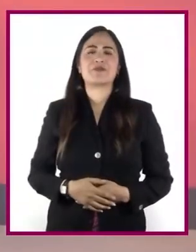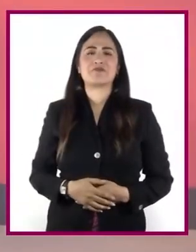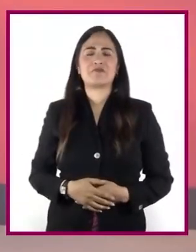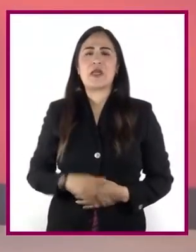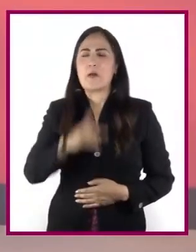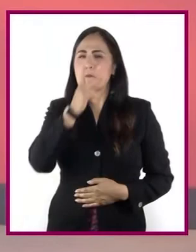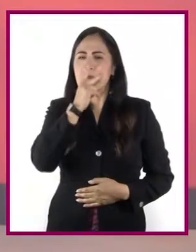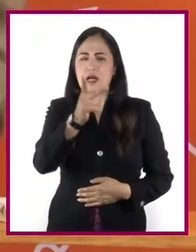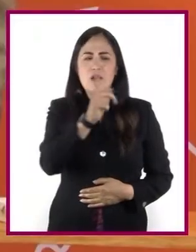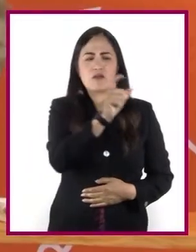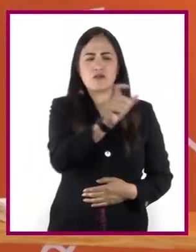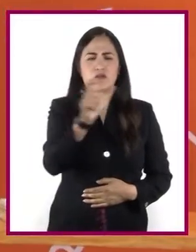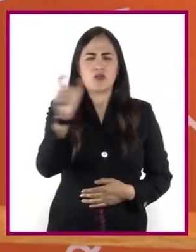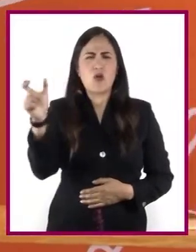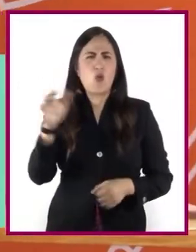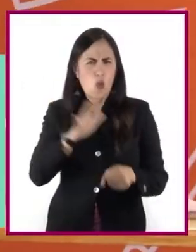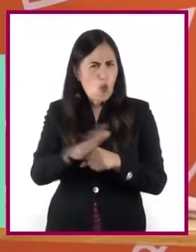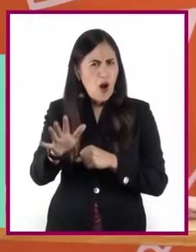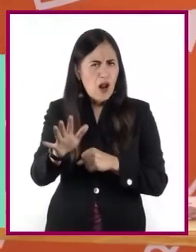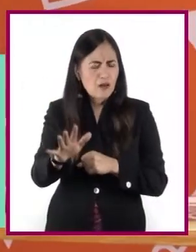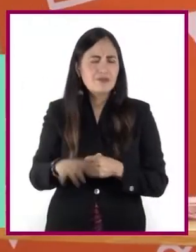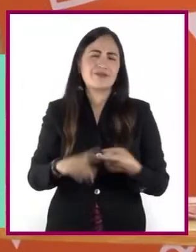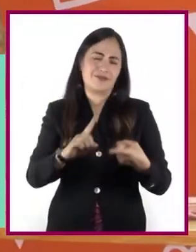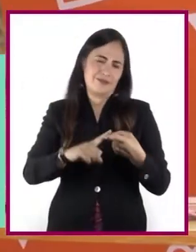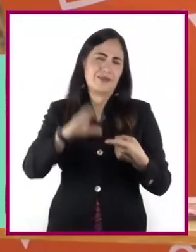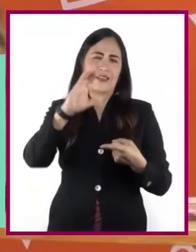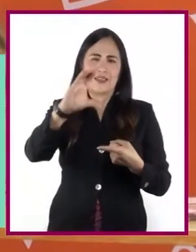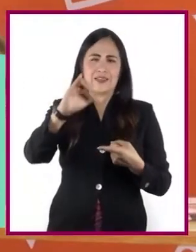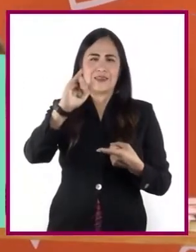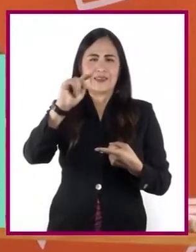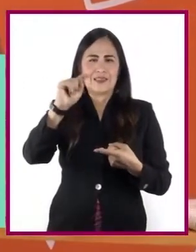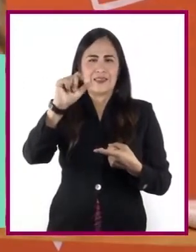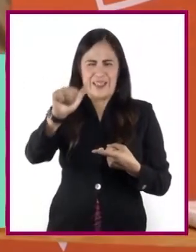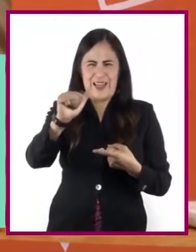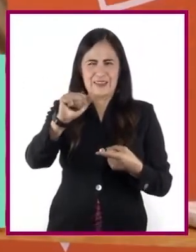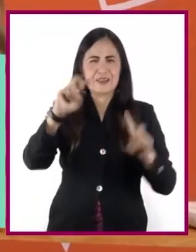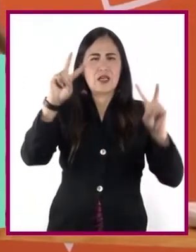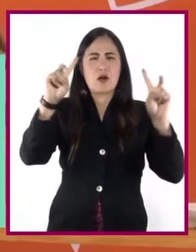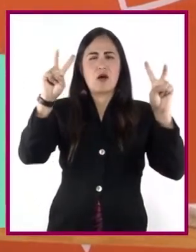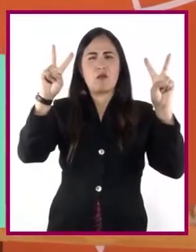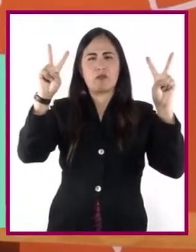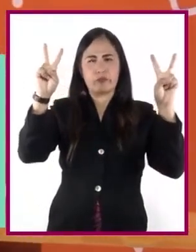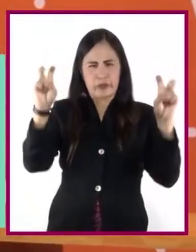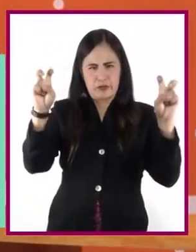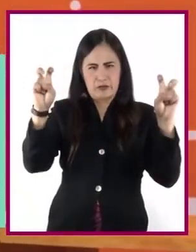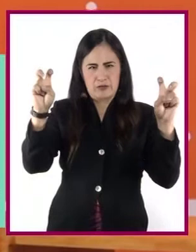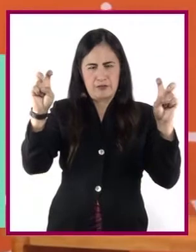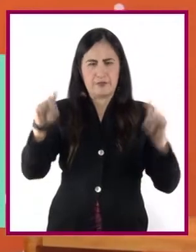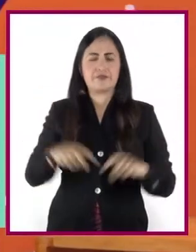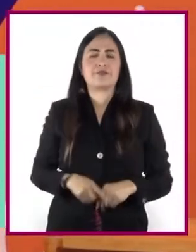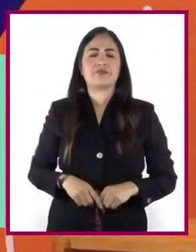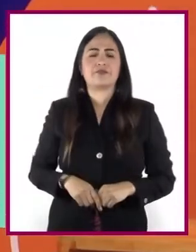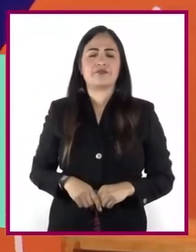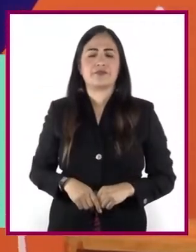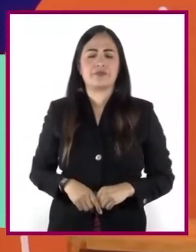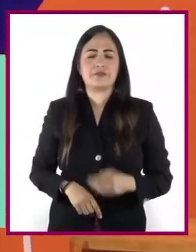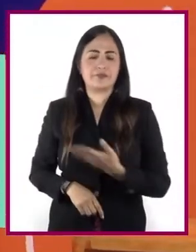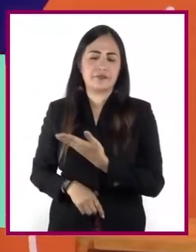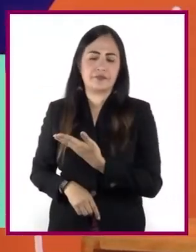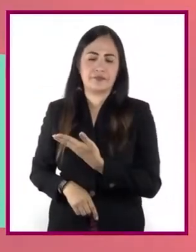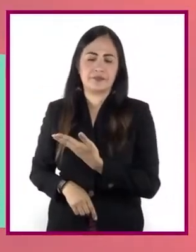o paráfrasis? Claro, recuerden que una cita lleva comillas y que las usamos para recuperar lo